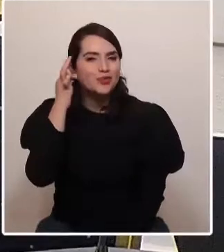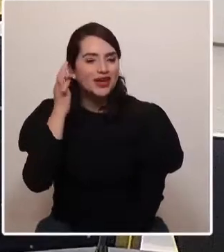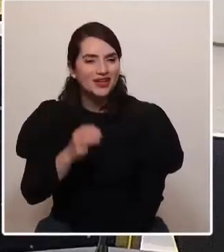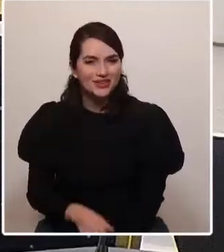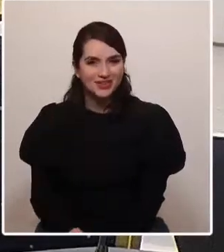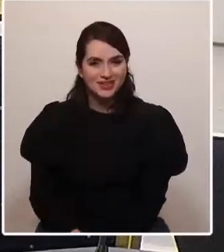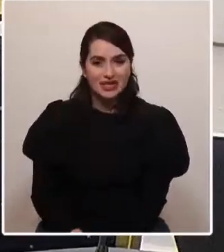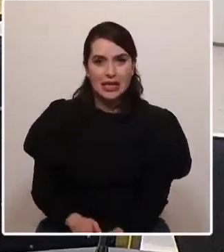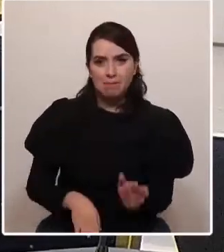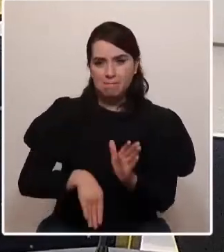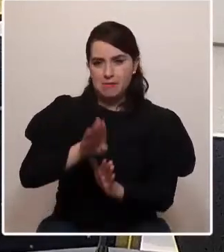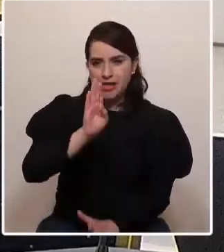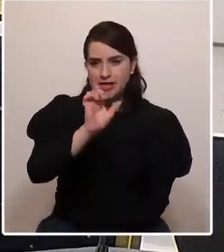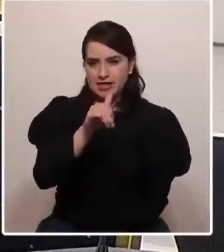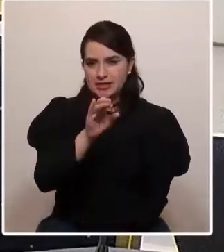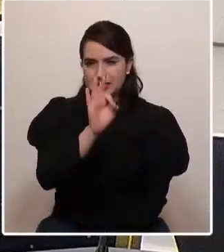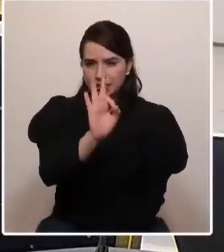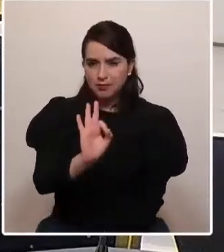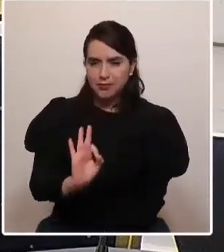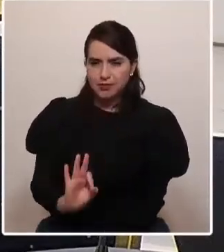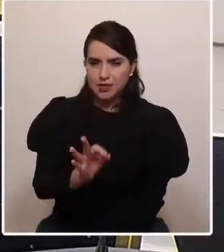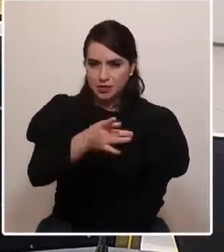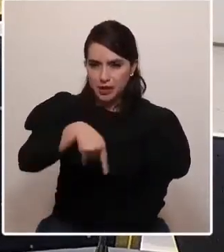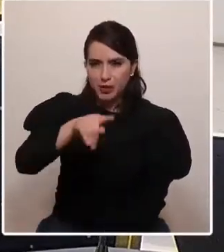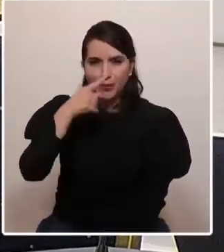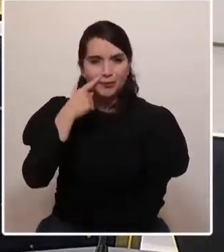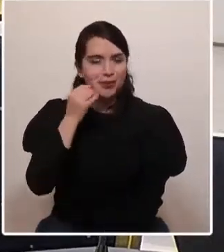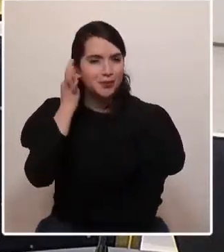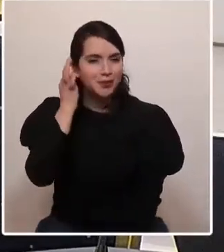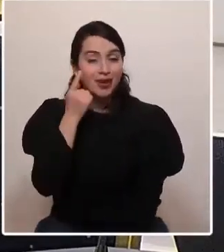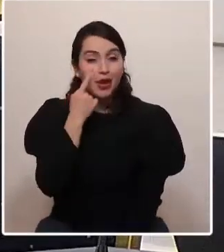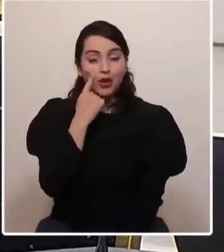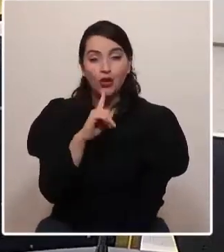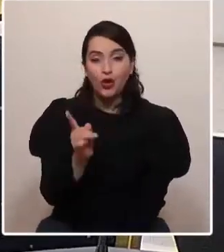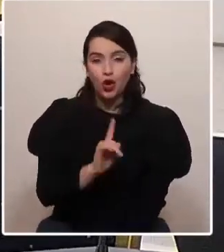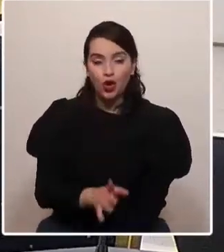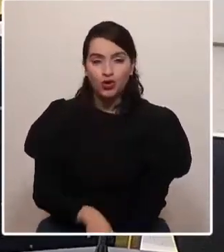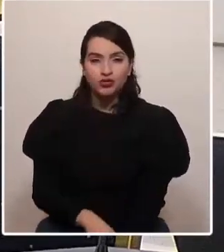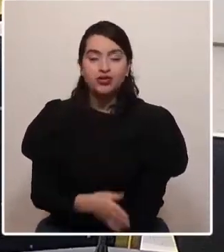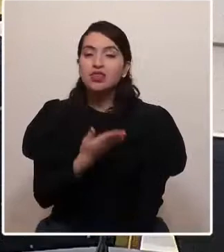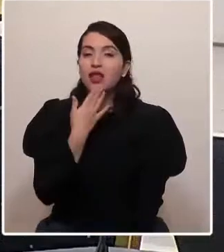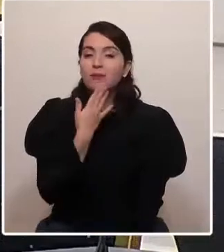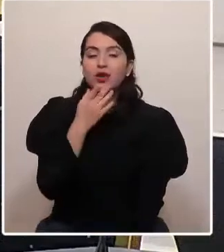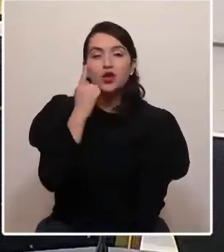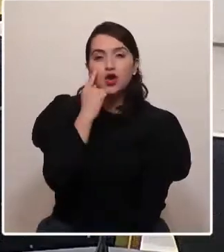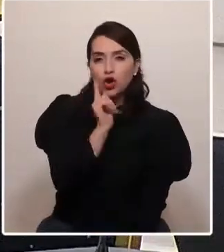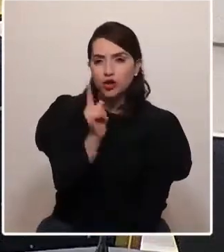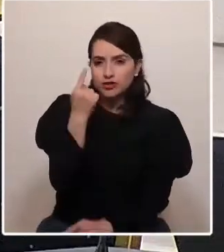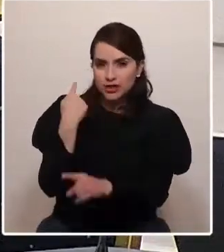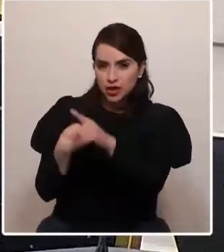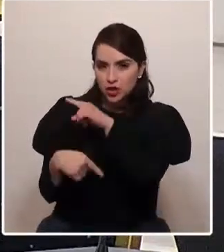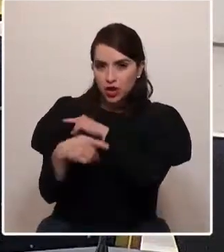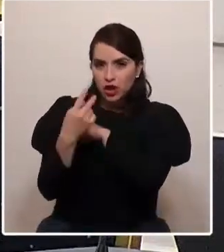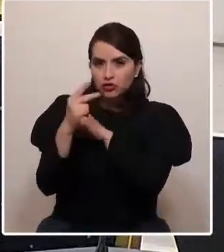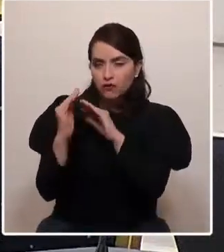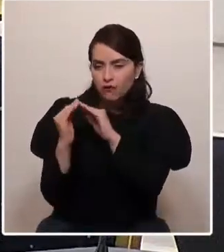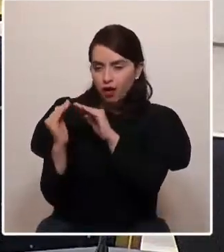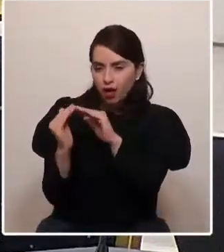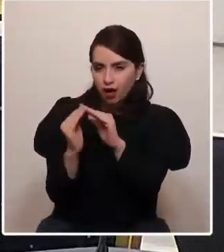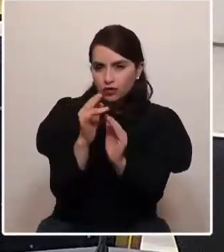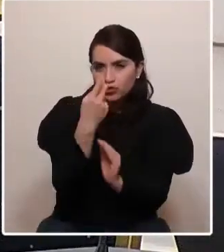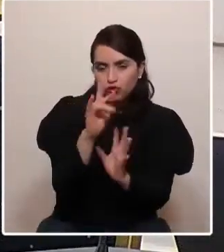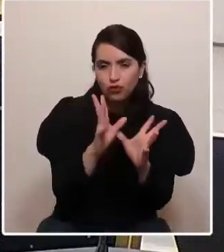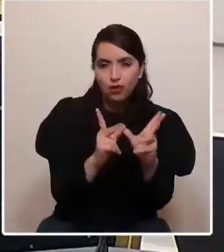del 60% de ellas y ellos no los conocía. Tampoco conocía la historia de sus barrios o de sus